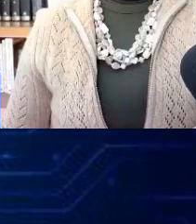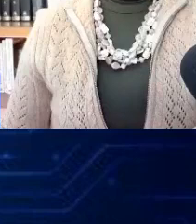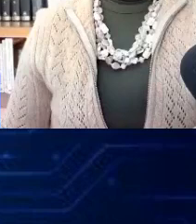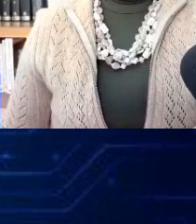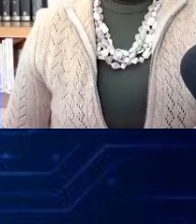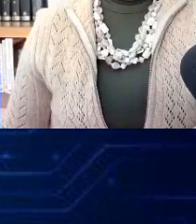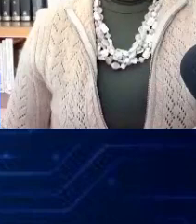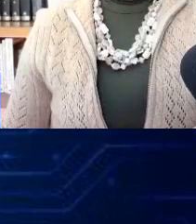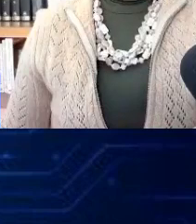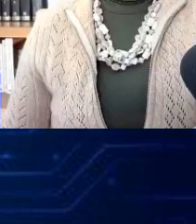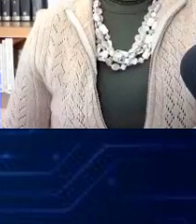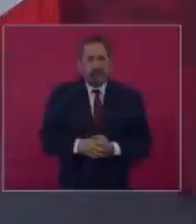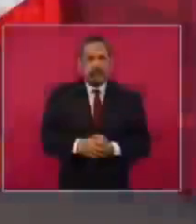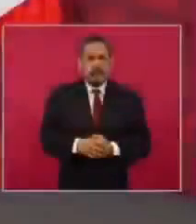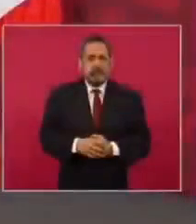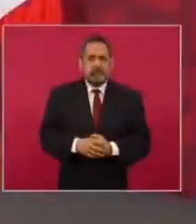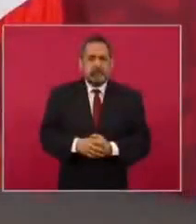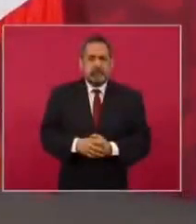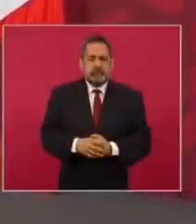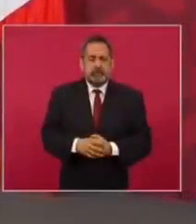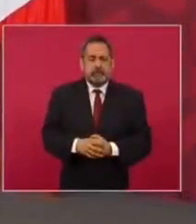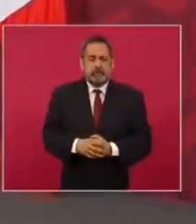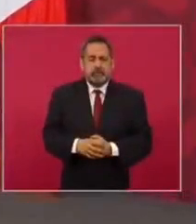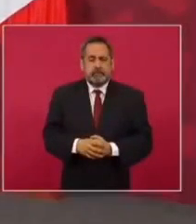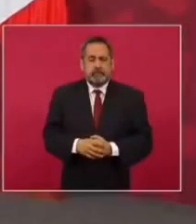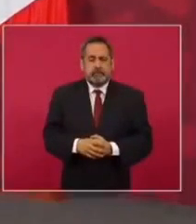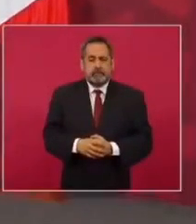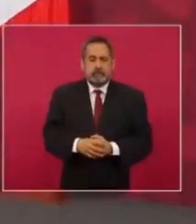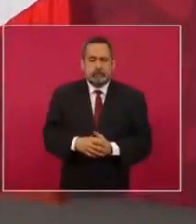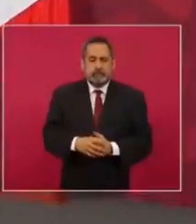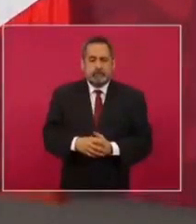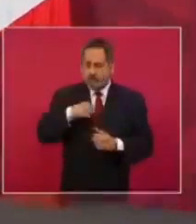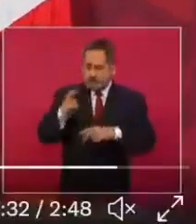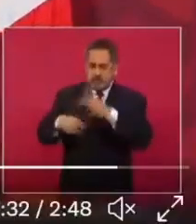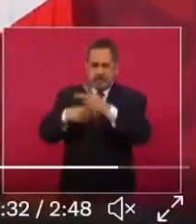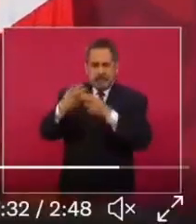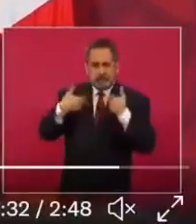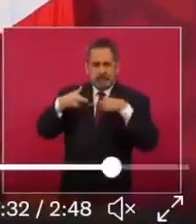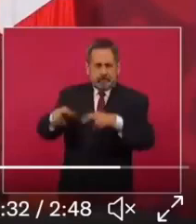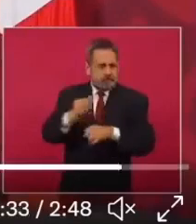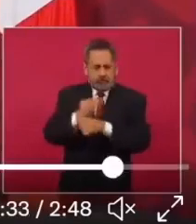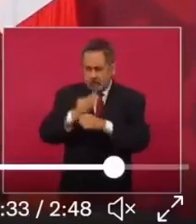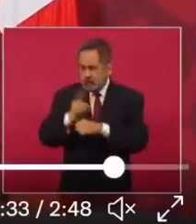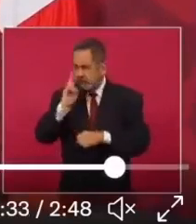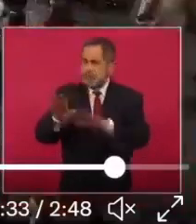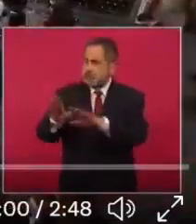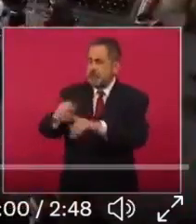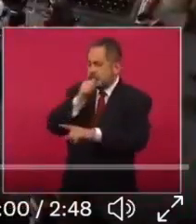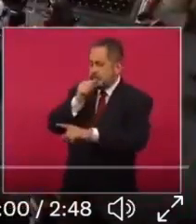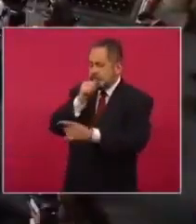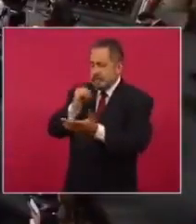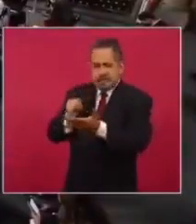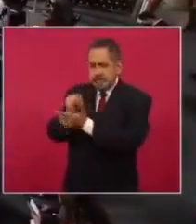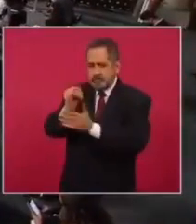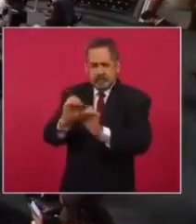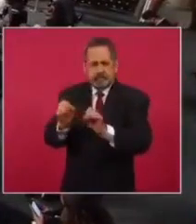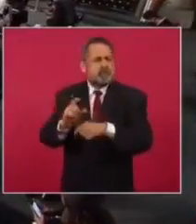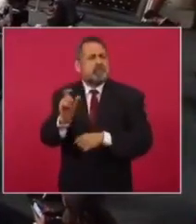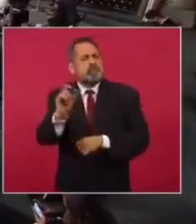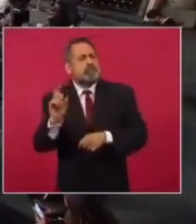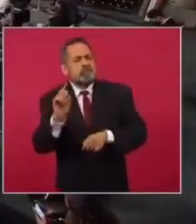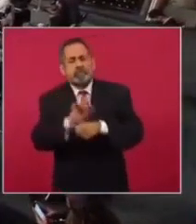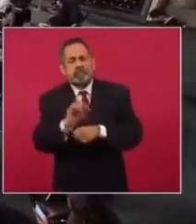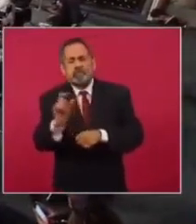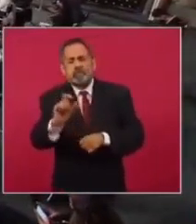tres o los tres motivos de preocupación que tú planteas te veamos y escuchemos al primer mandatario cuando es